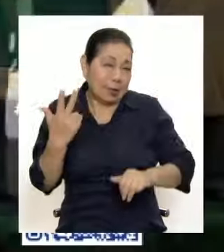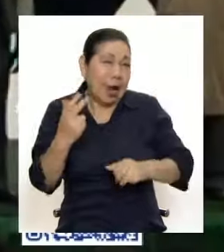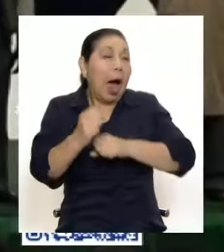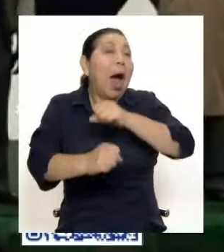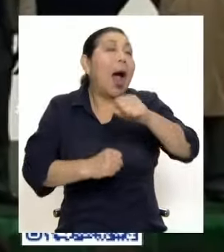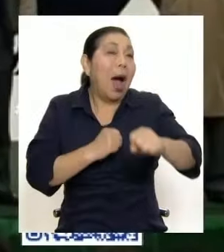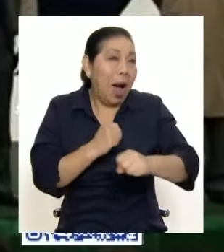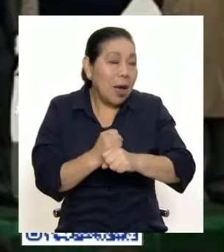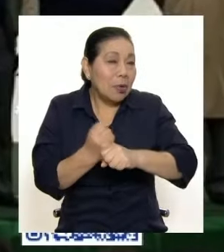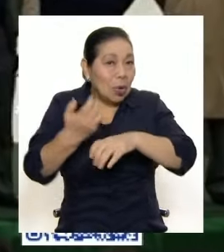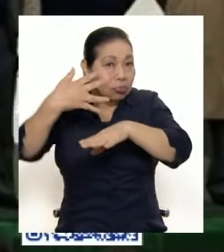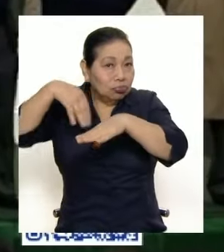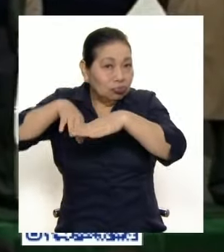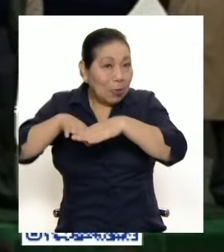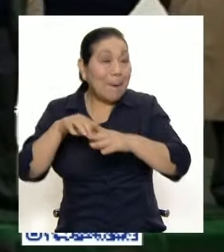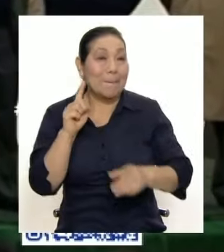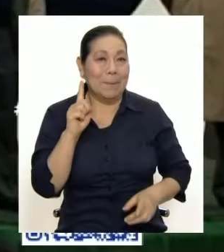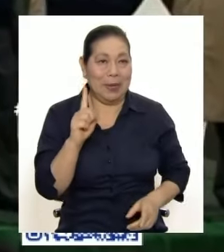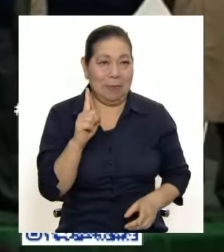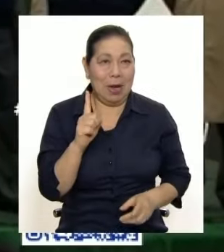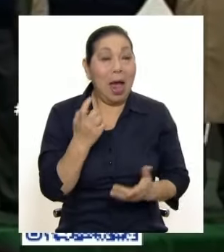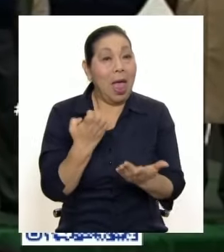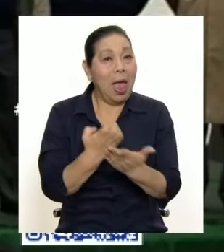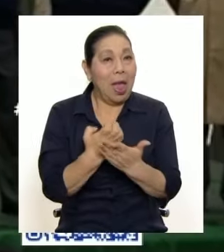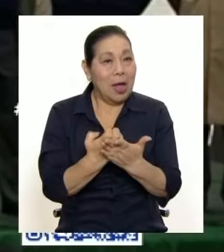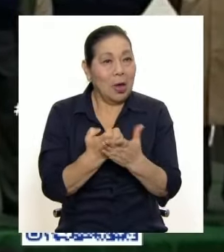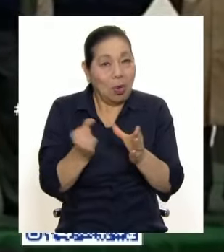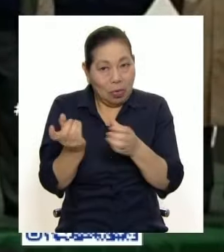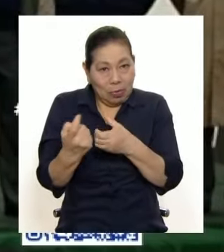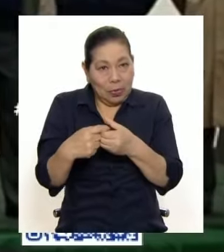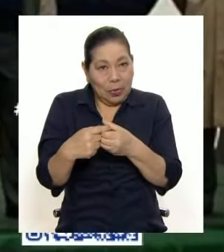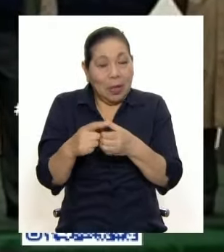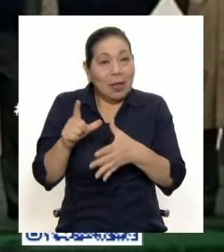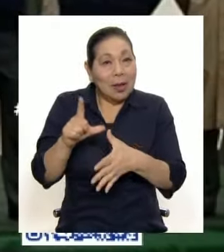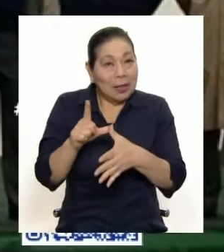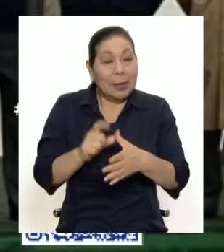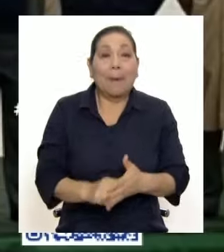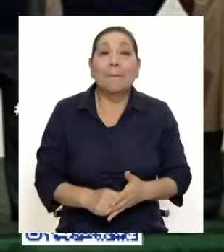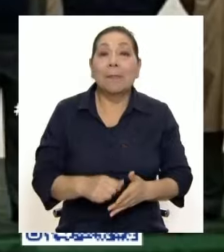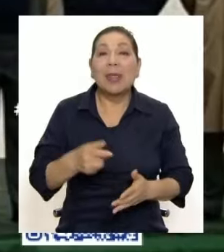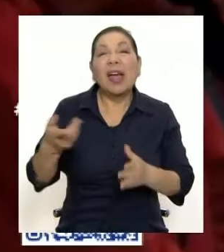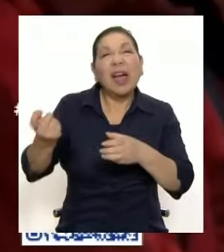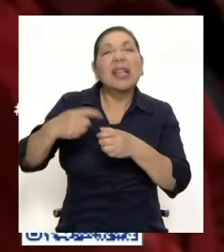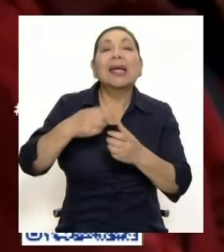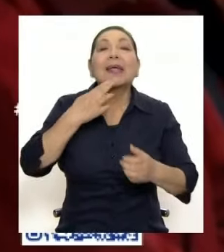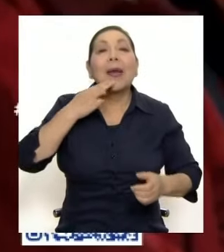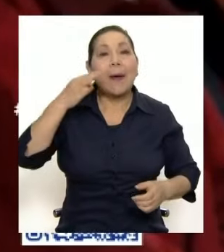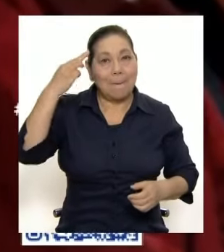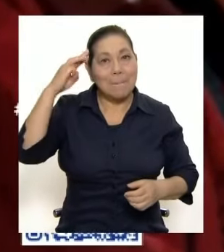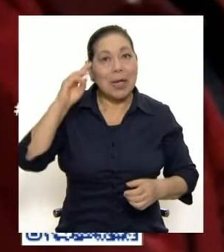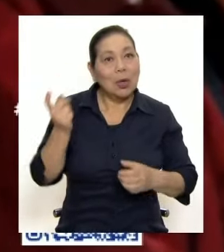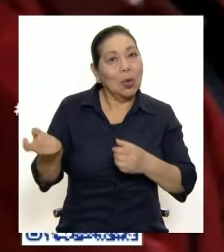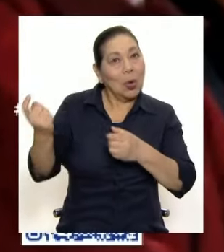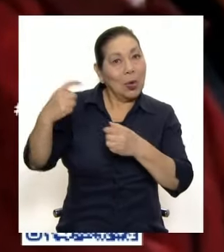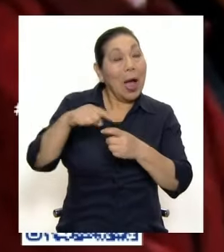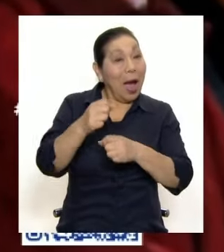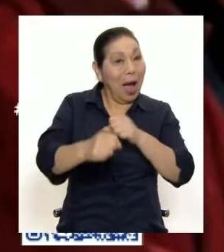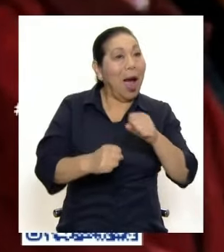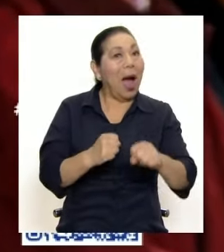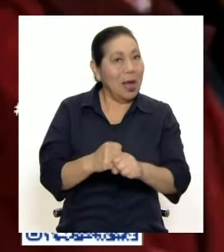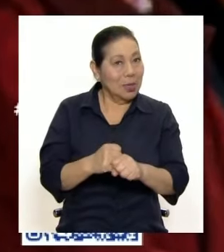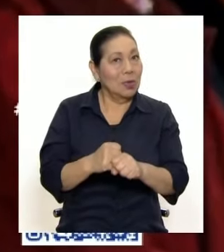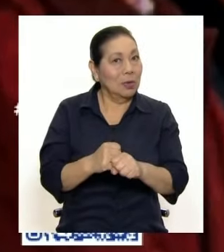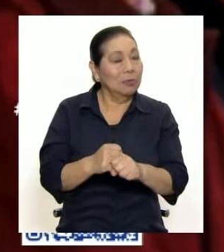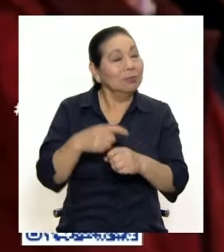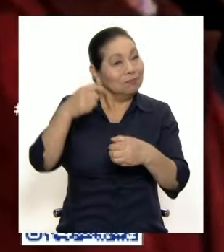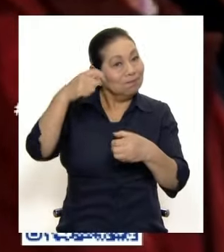en el cual ingresa la primera economía miembro de latinoamérica México México ingresa en ese año y hay que